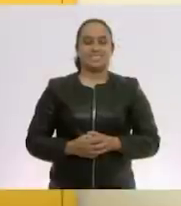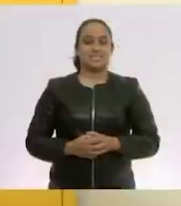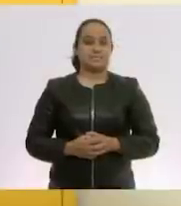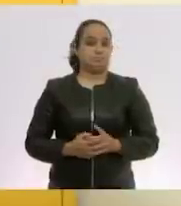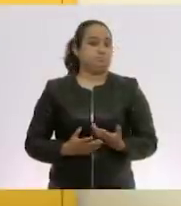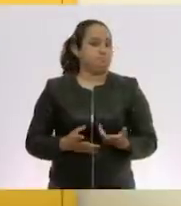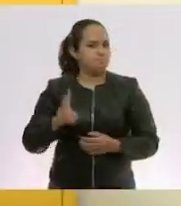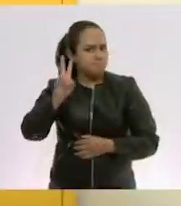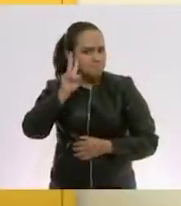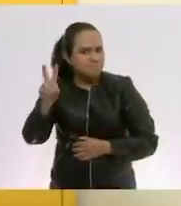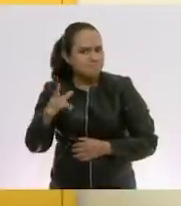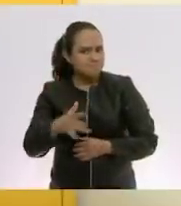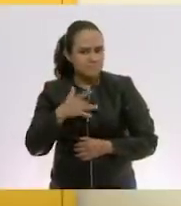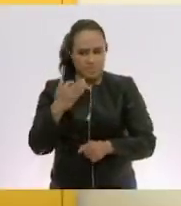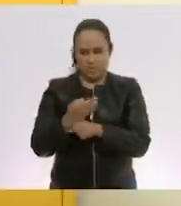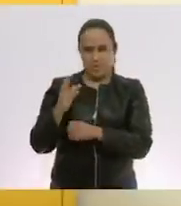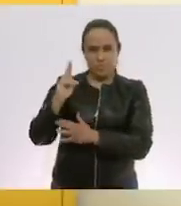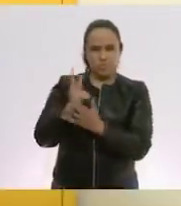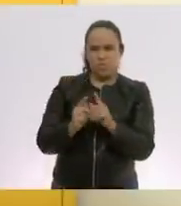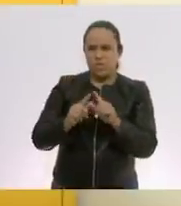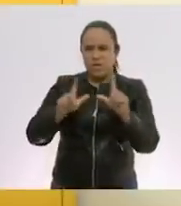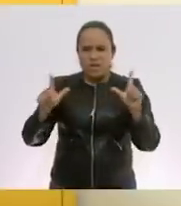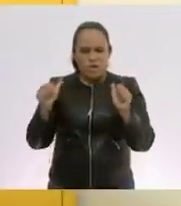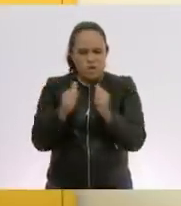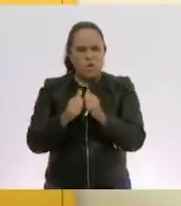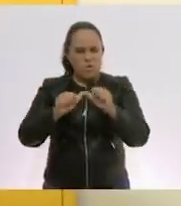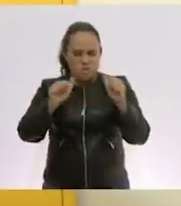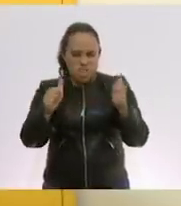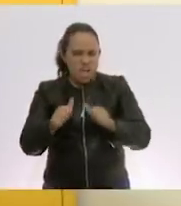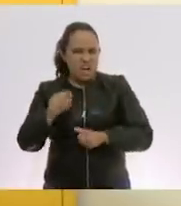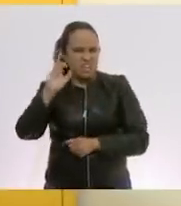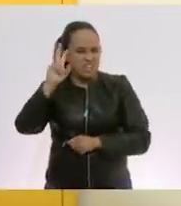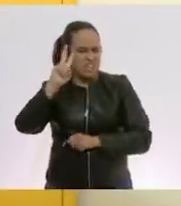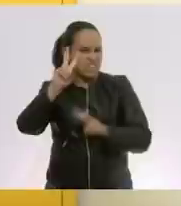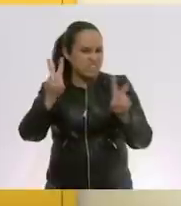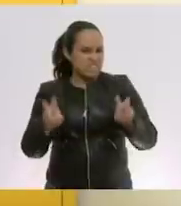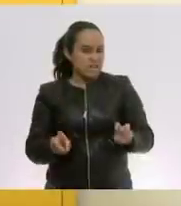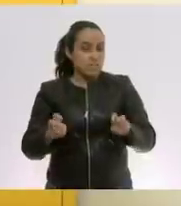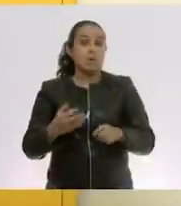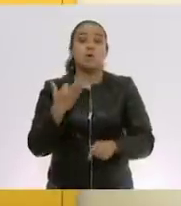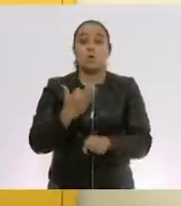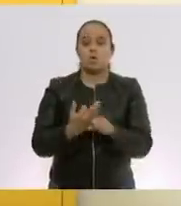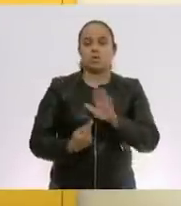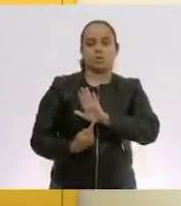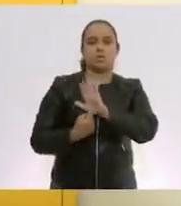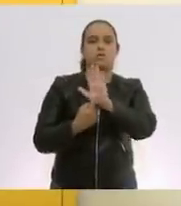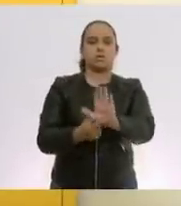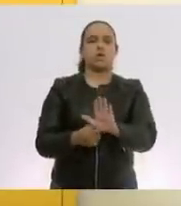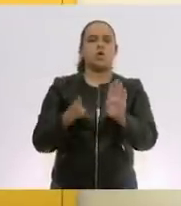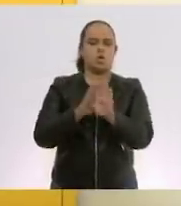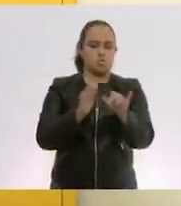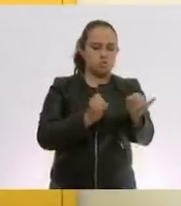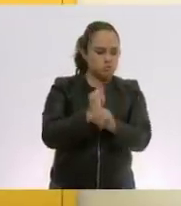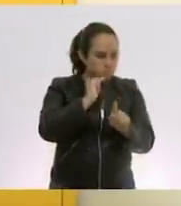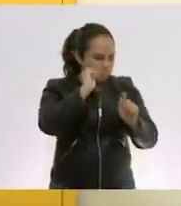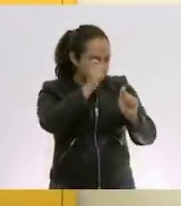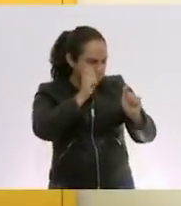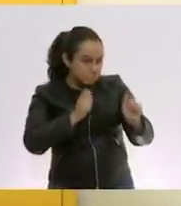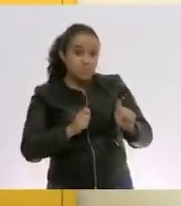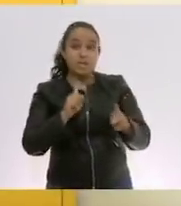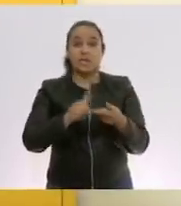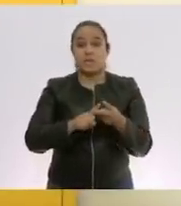¿Qué te ha parecido este programa de artes? Hemos presentado una pequeña muestra de escultura,